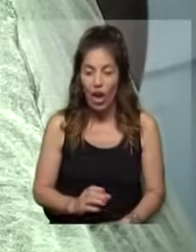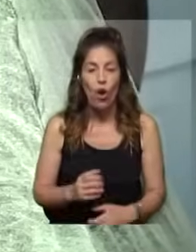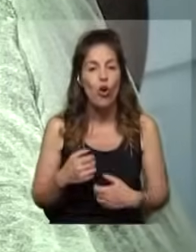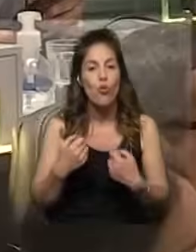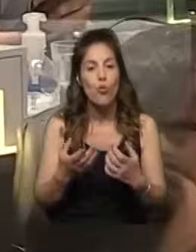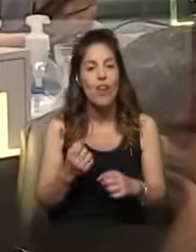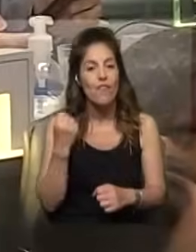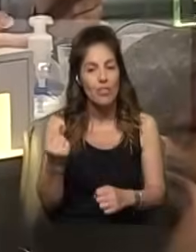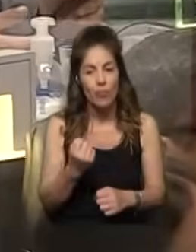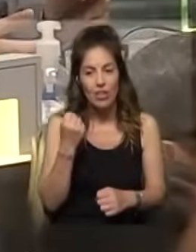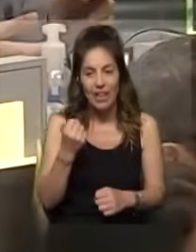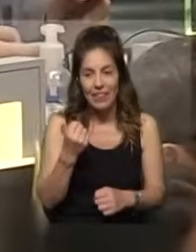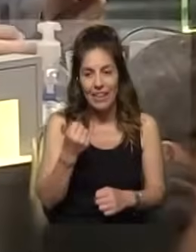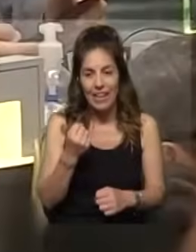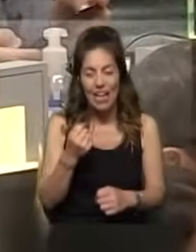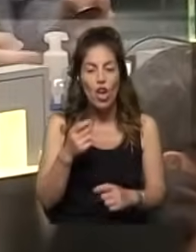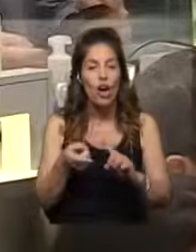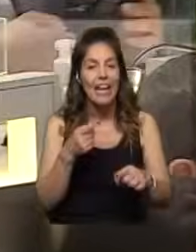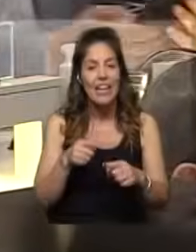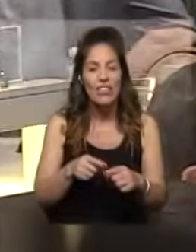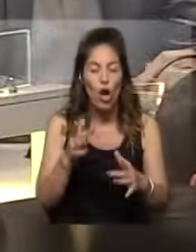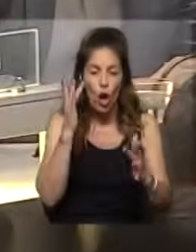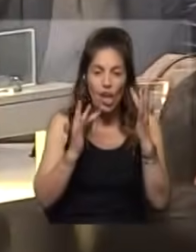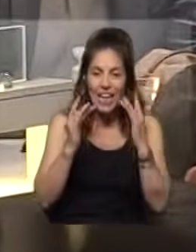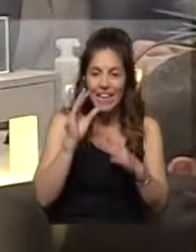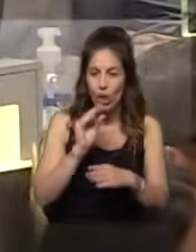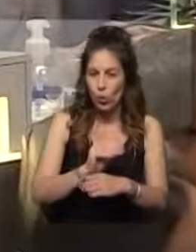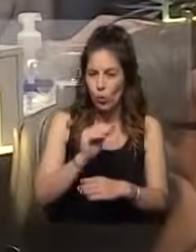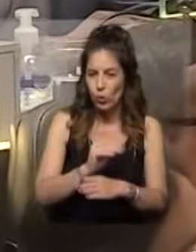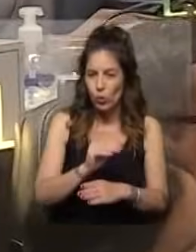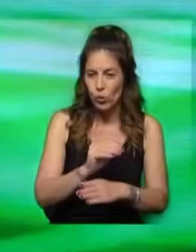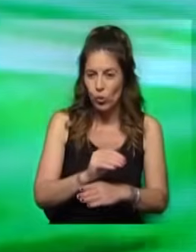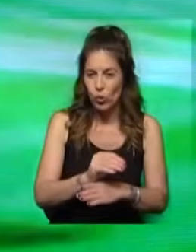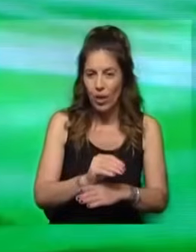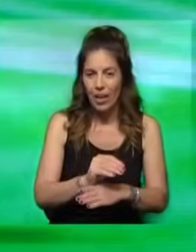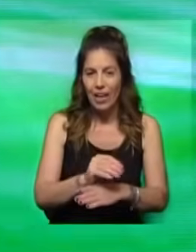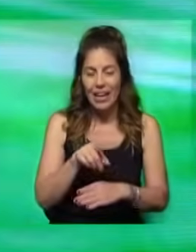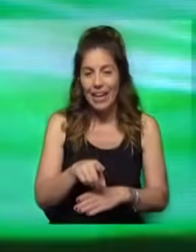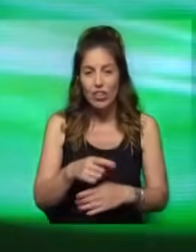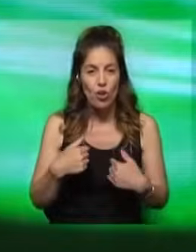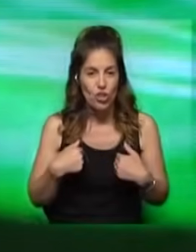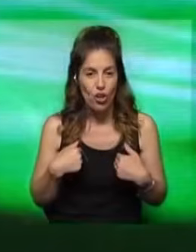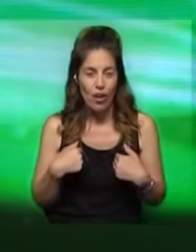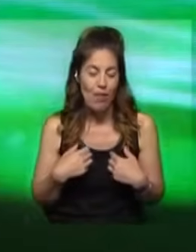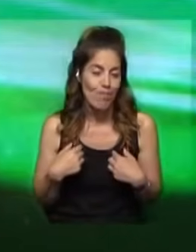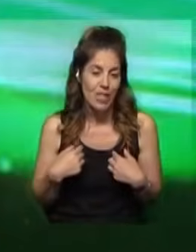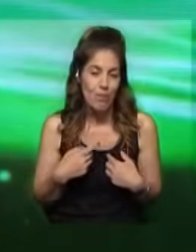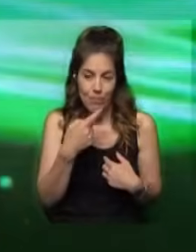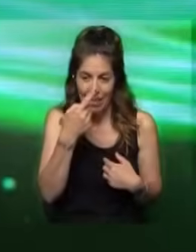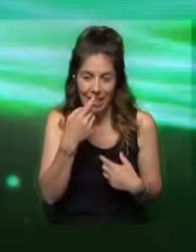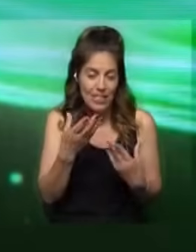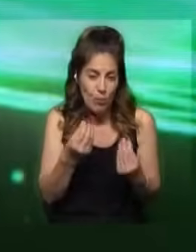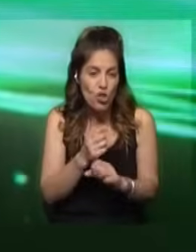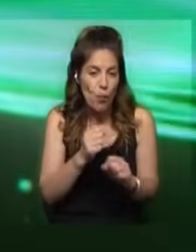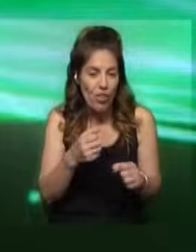muy importante en lo que tiene que ver con el arte y la cultura eh es un desvelo personal el tema de